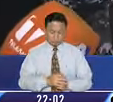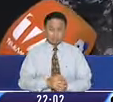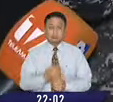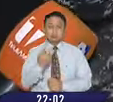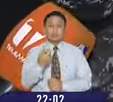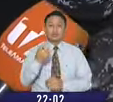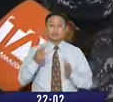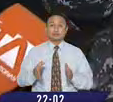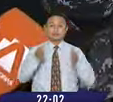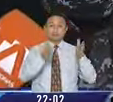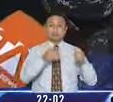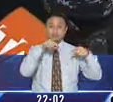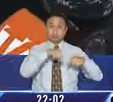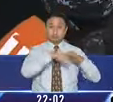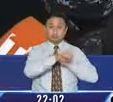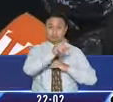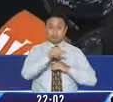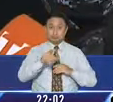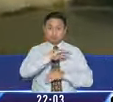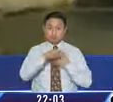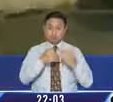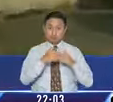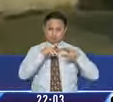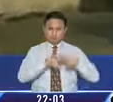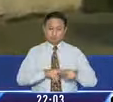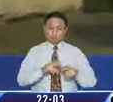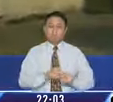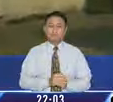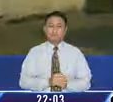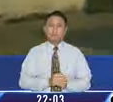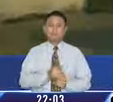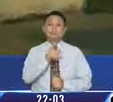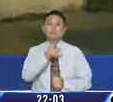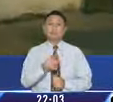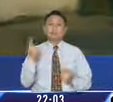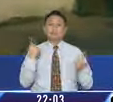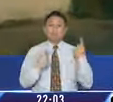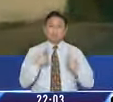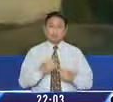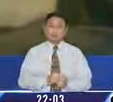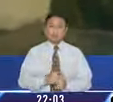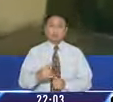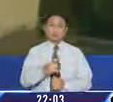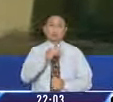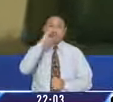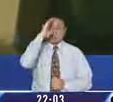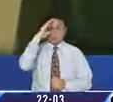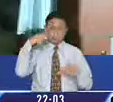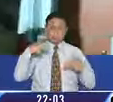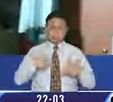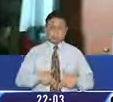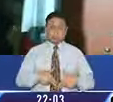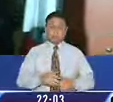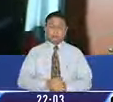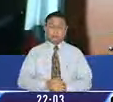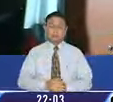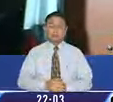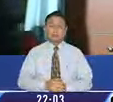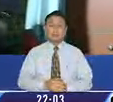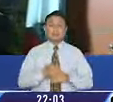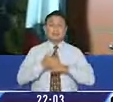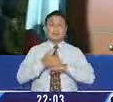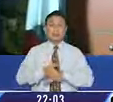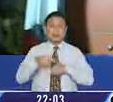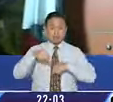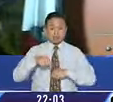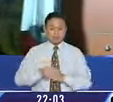los total de PPLs, hacer el conteo y verificar más novedades. Dentro de las personas heridas constaría además un guía penitenciario. Se espera que en las próximas horas